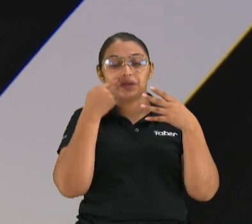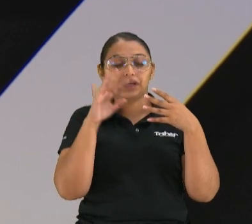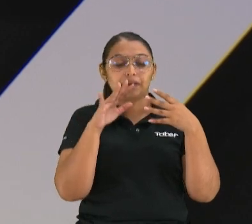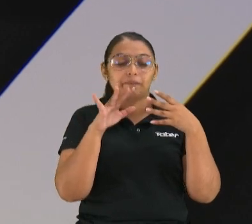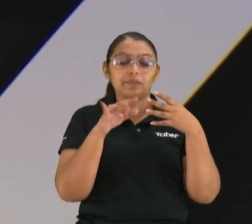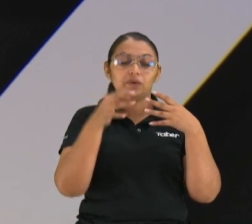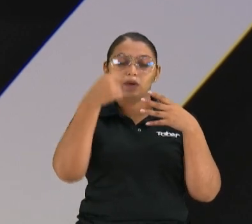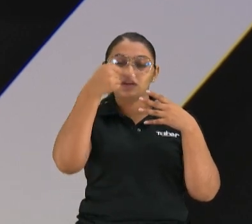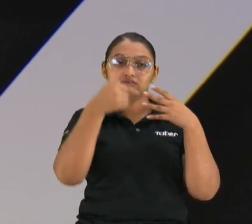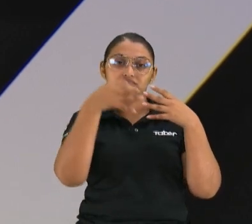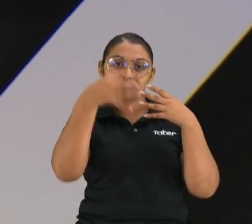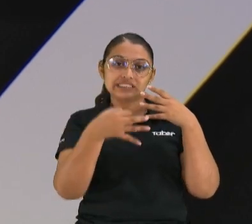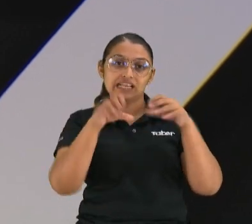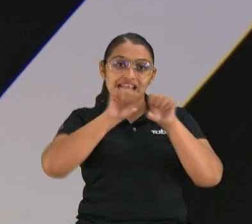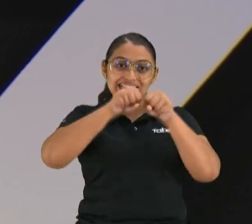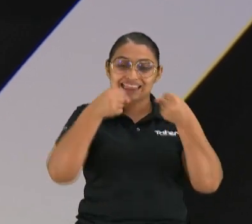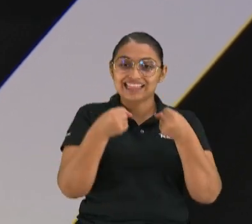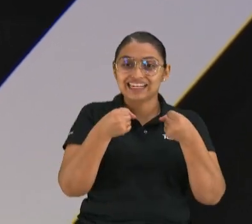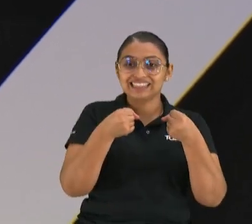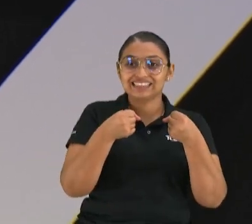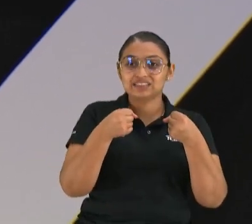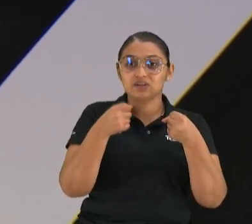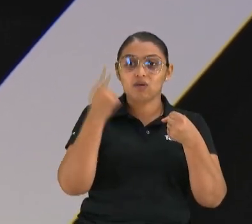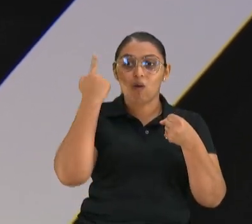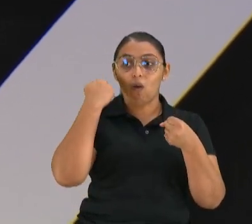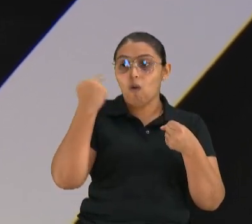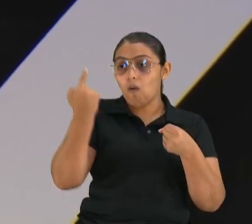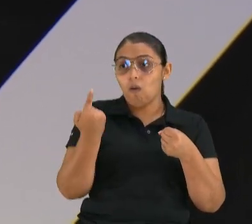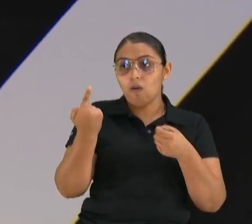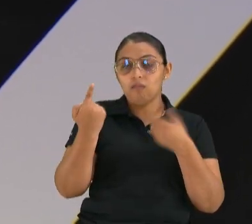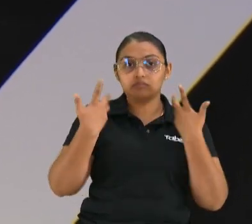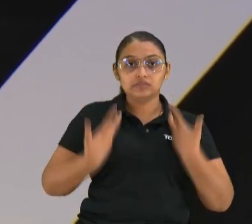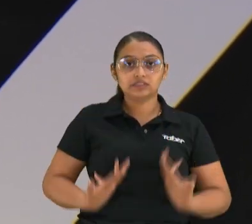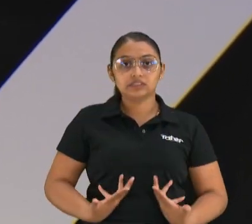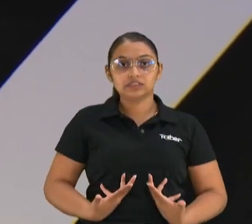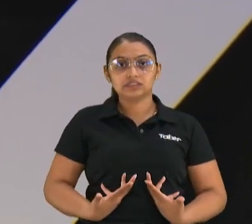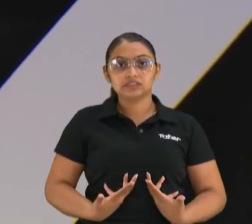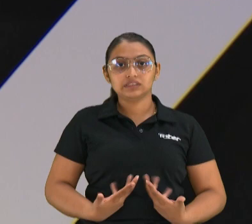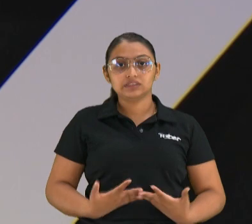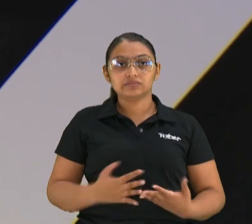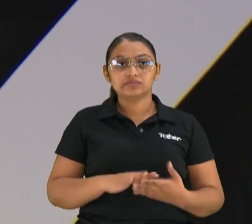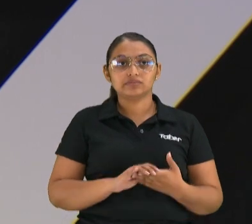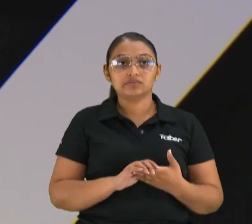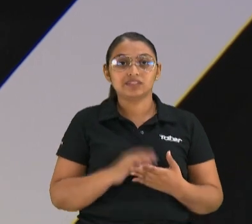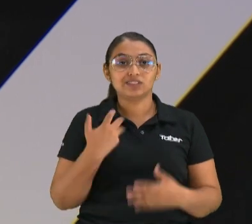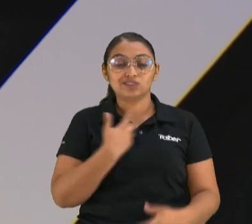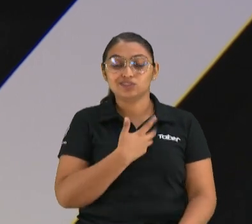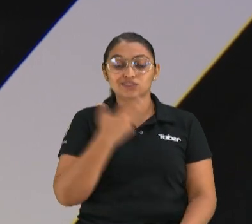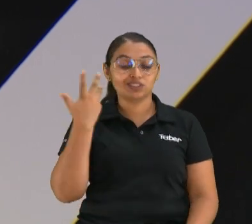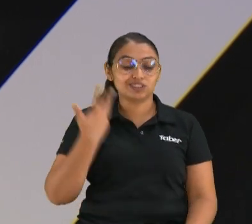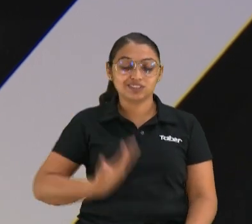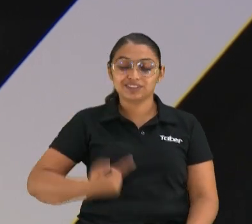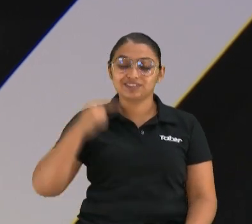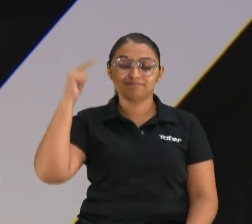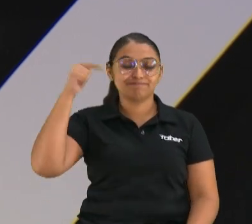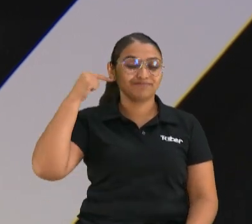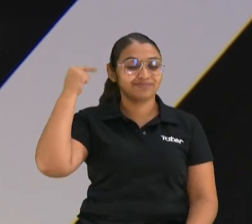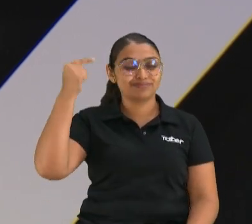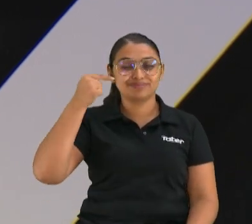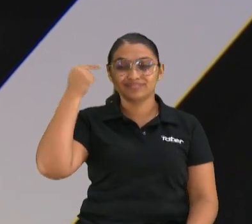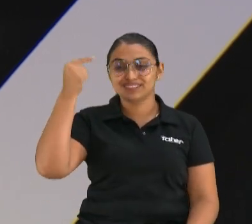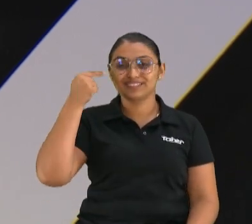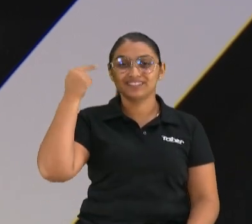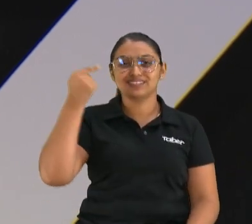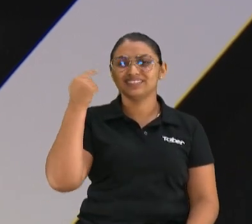porque todo es una falta andaban promoviendo ahora que también la ley del hielo es agresión hermanito lindos estamos más locos cada día